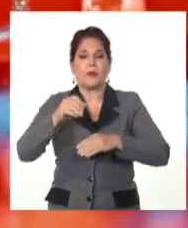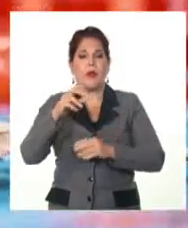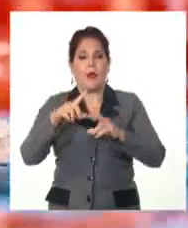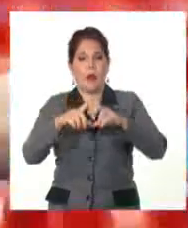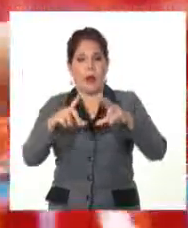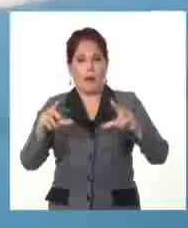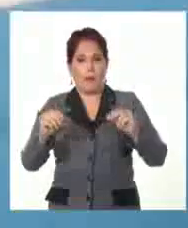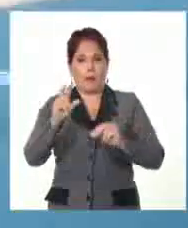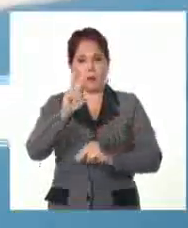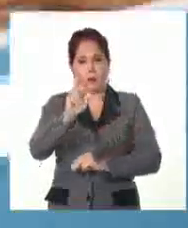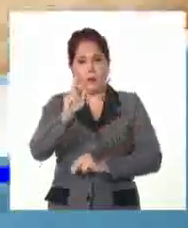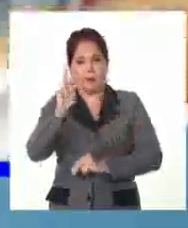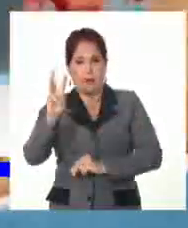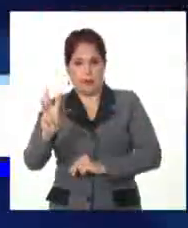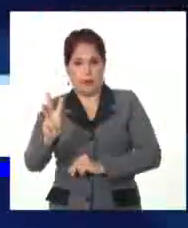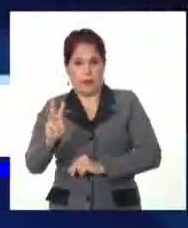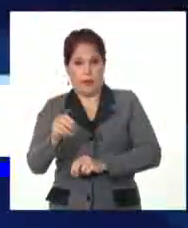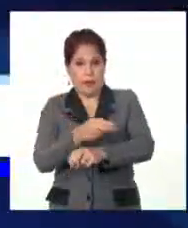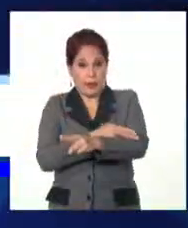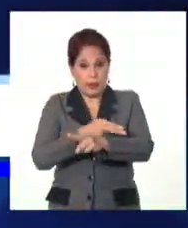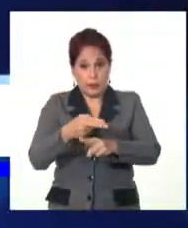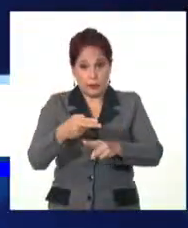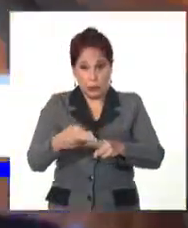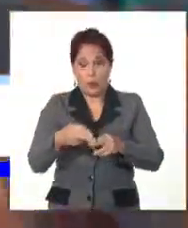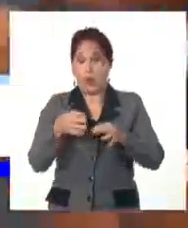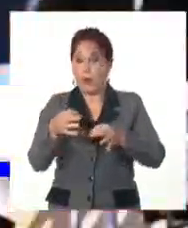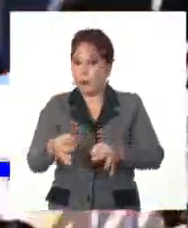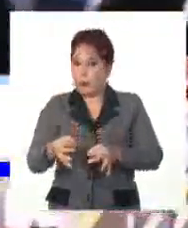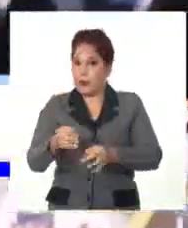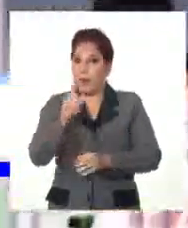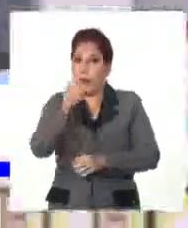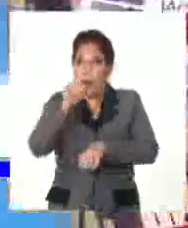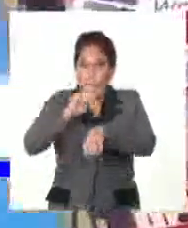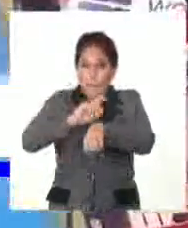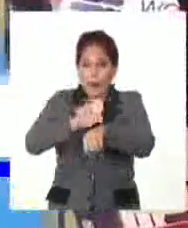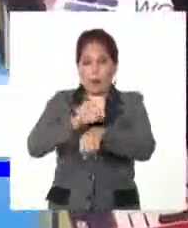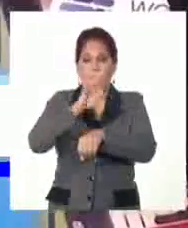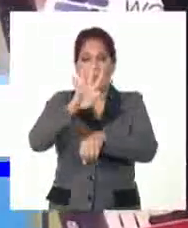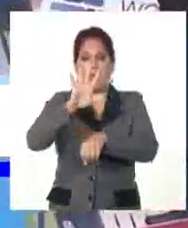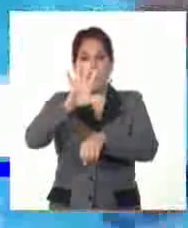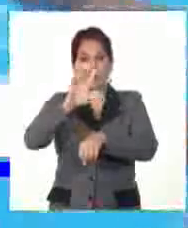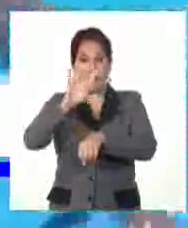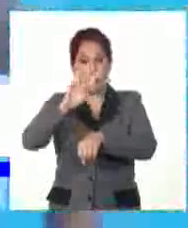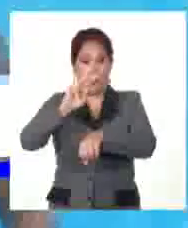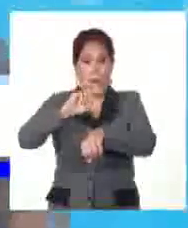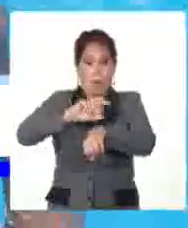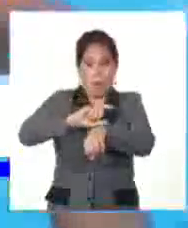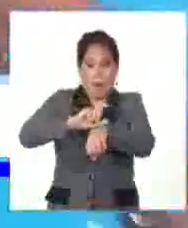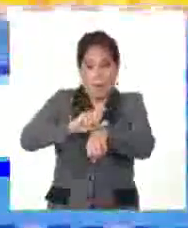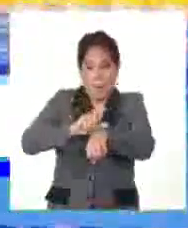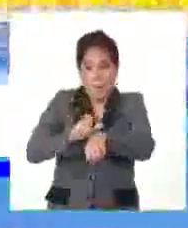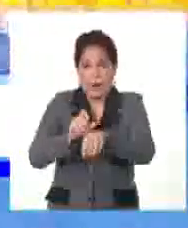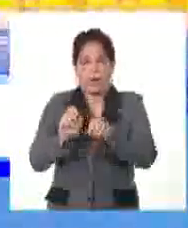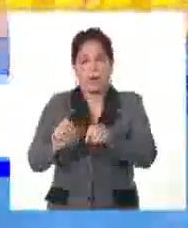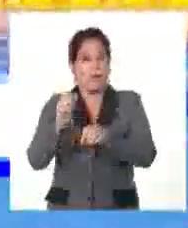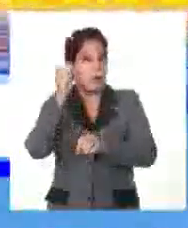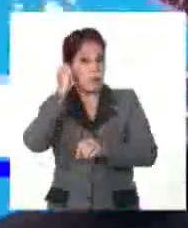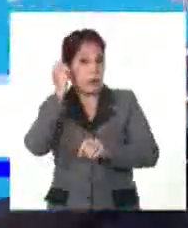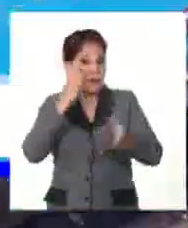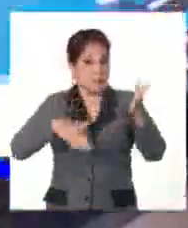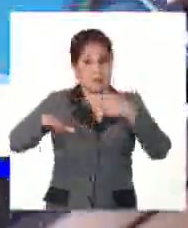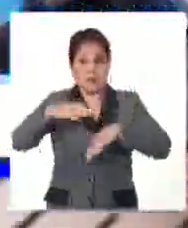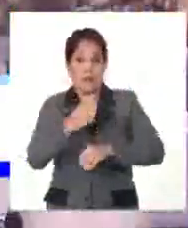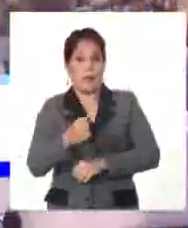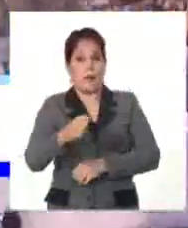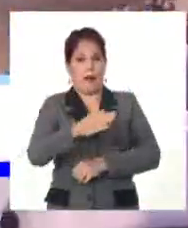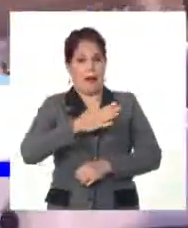2023. Según reseña el portal digital HIT, con un crono de 1 minuto 59 segundos 98 centésimas, la baracoense registró un